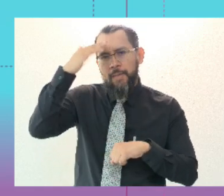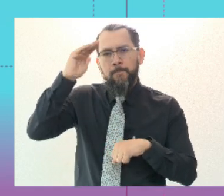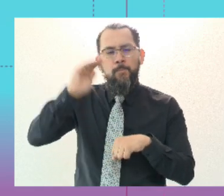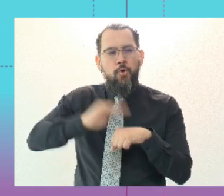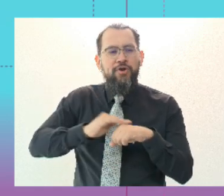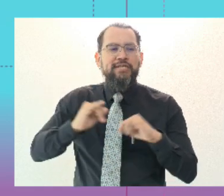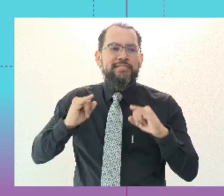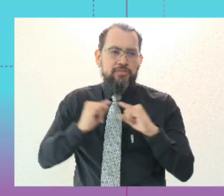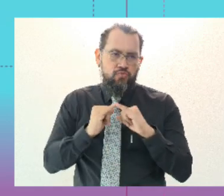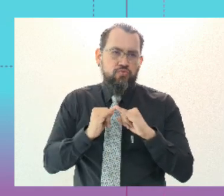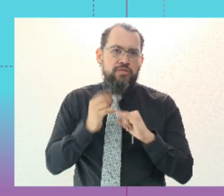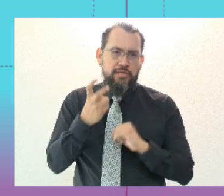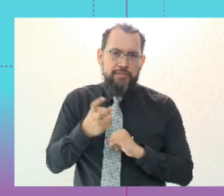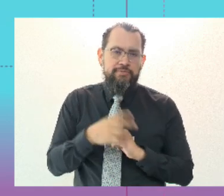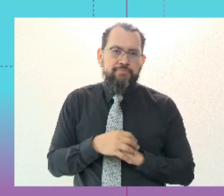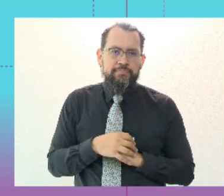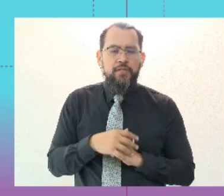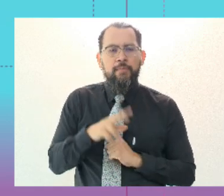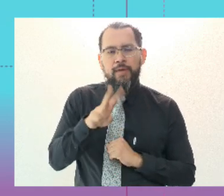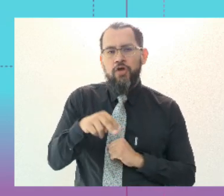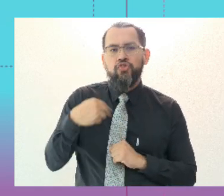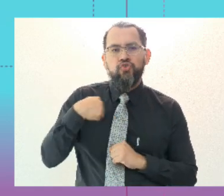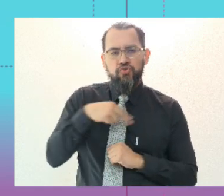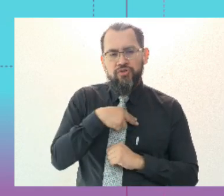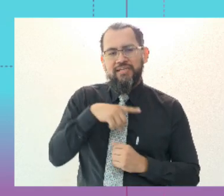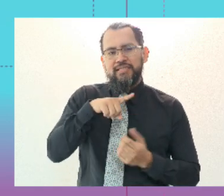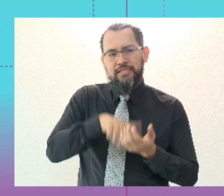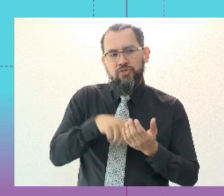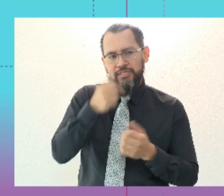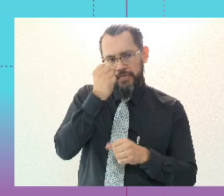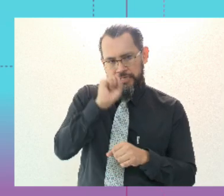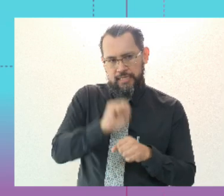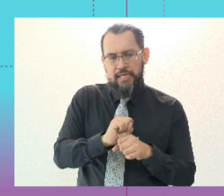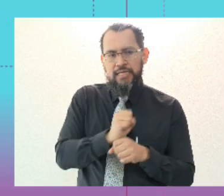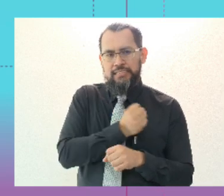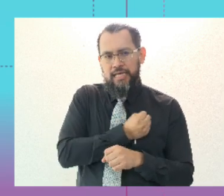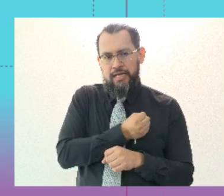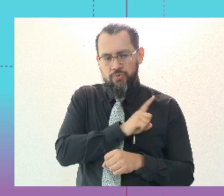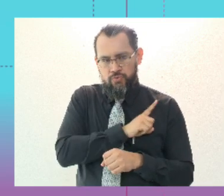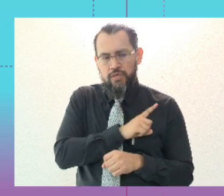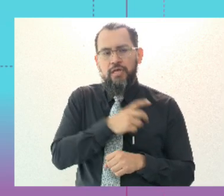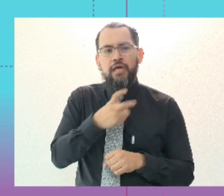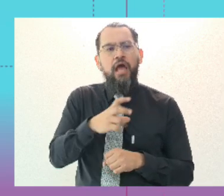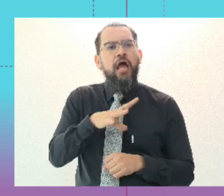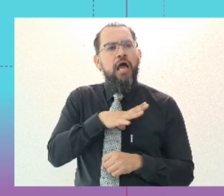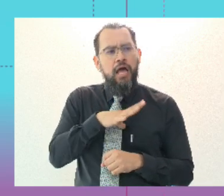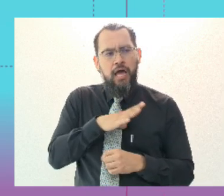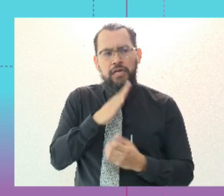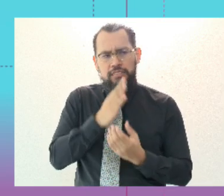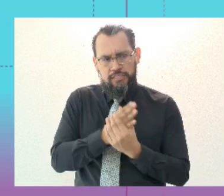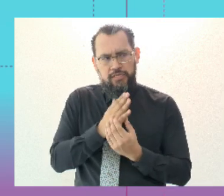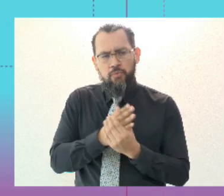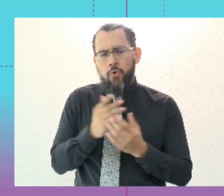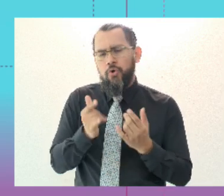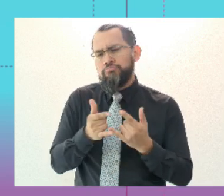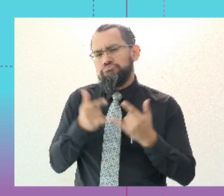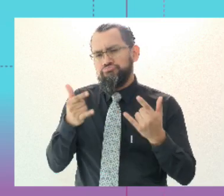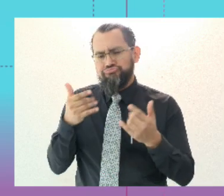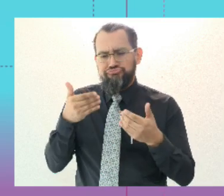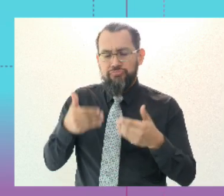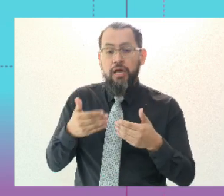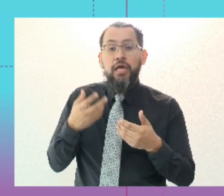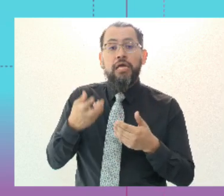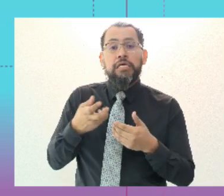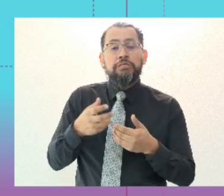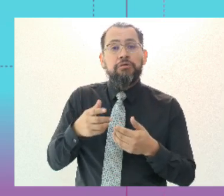nuestra institución. Nosotros en la Secretaría de Salud tenemos también un archivo histórico que evidentemente cuenta